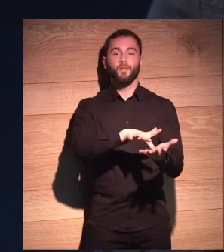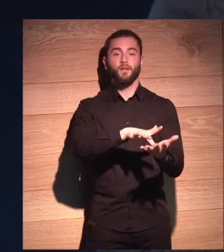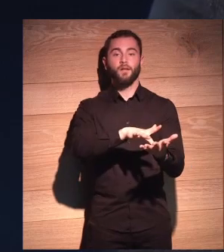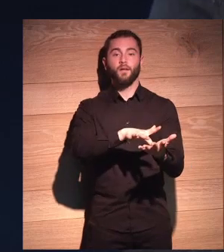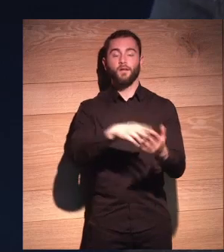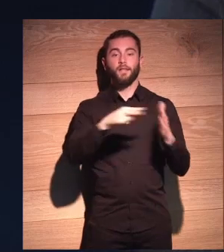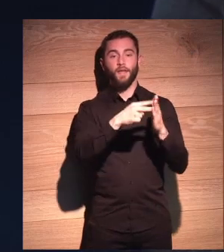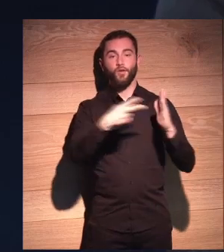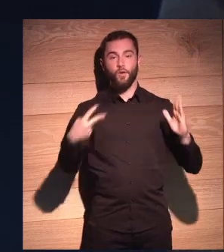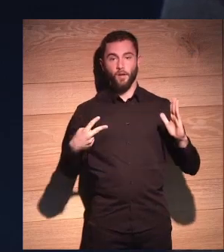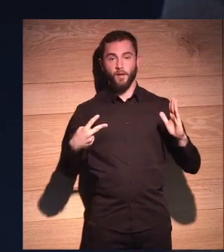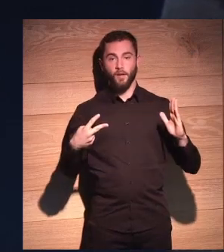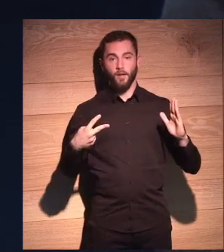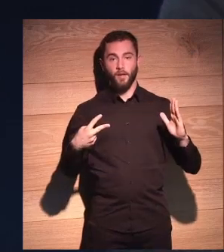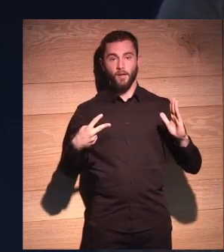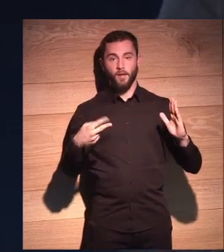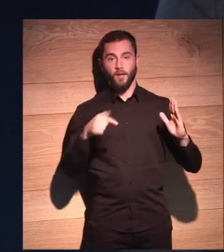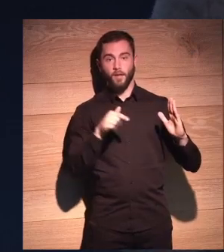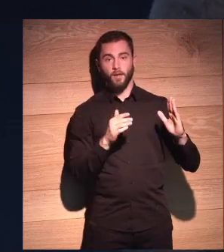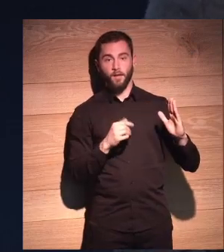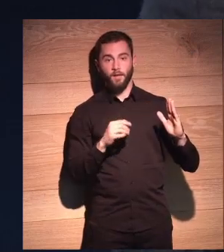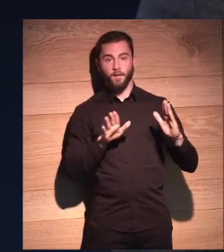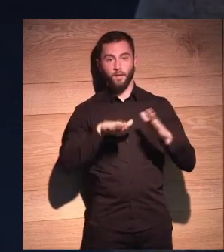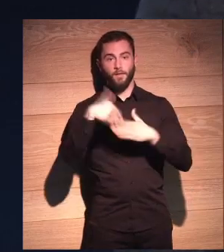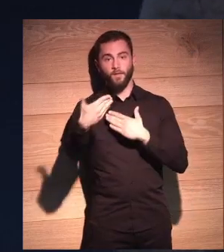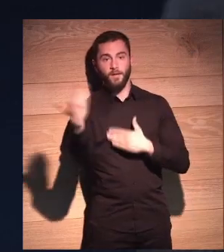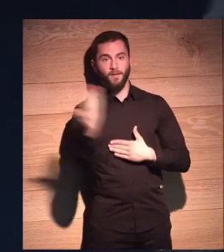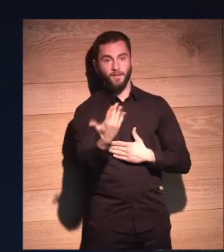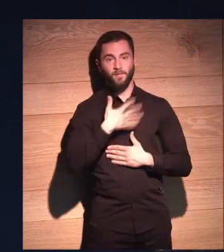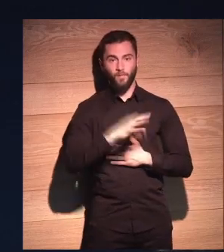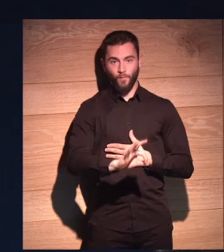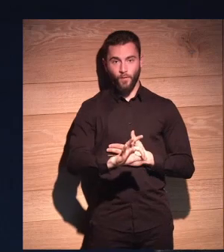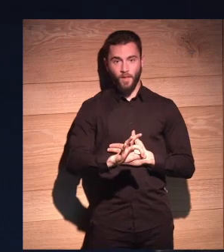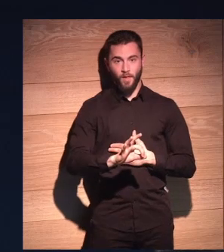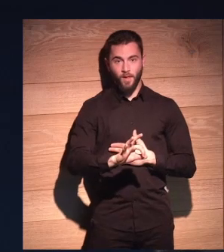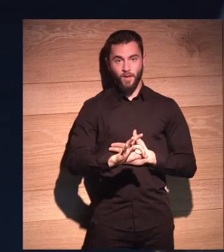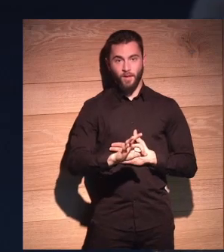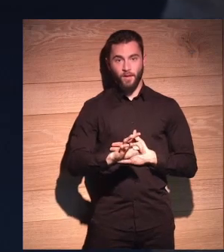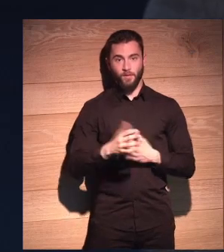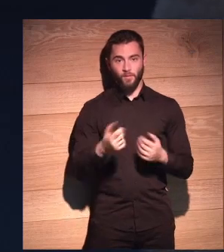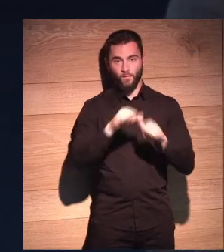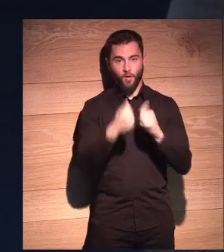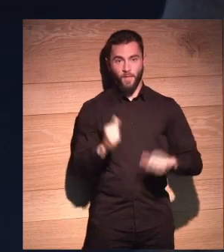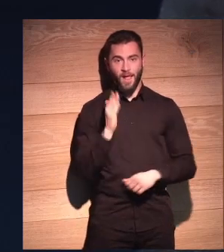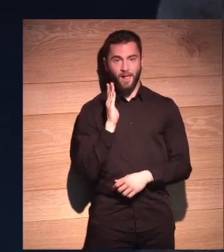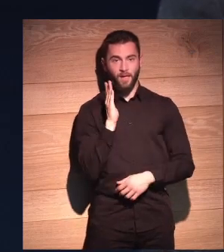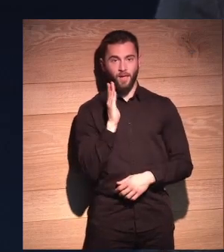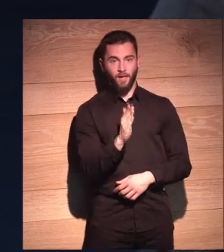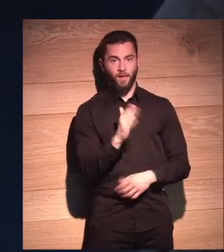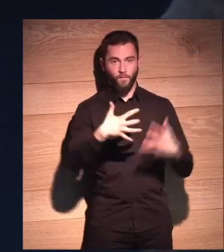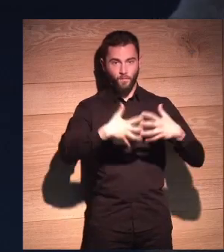es una tecnología con la que se puede interferir externamente, pues será una forma de interferir con